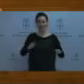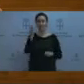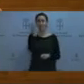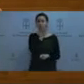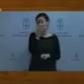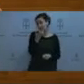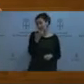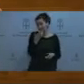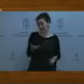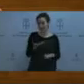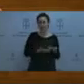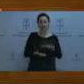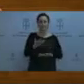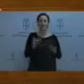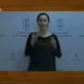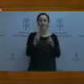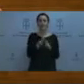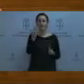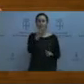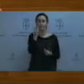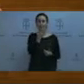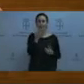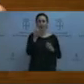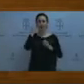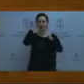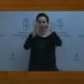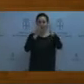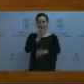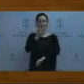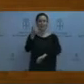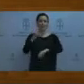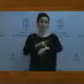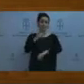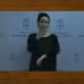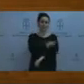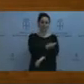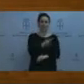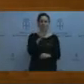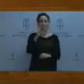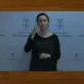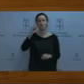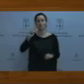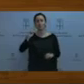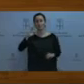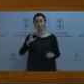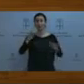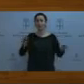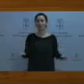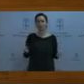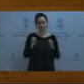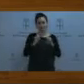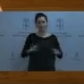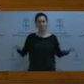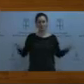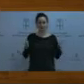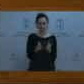por ejemplo, en colaboración con el Colegio de Veterinarios y la FAC. Otra manera de reducir los abandonos es, sin lugar a dudas, tener a los